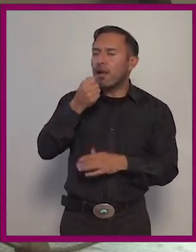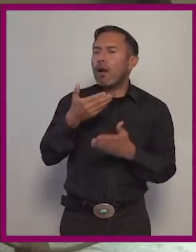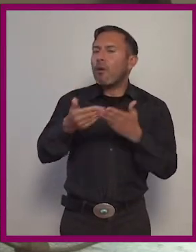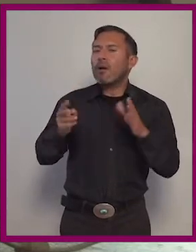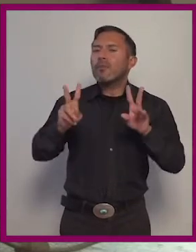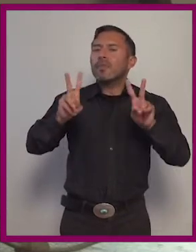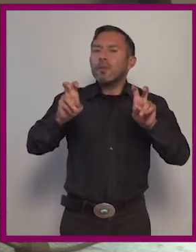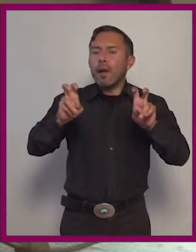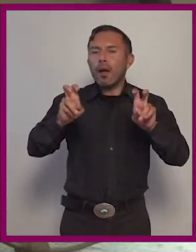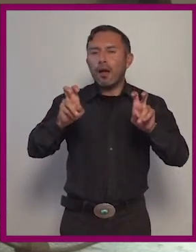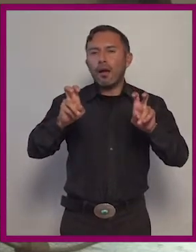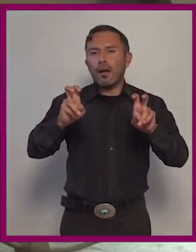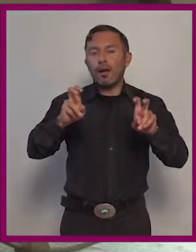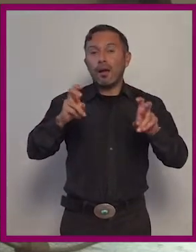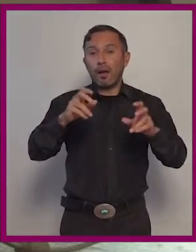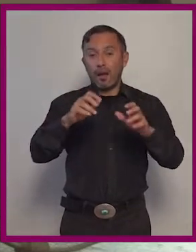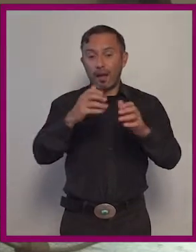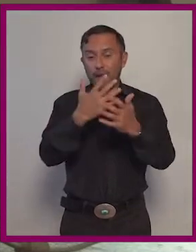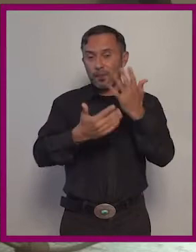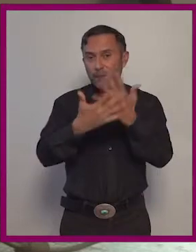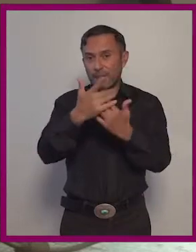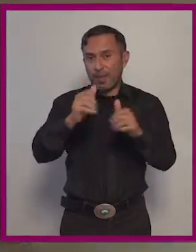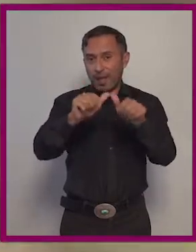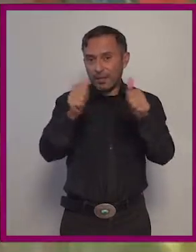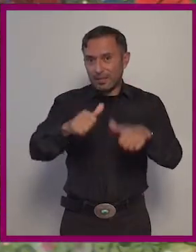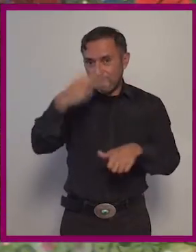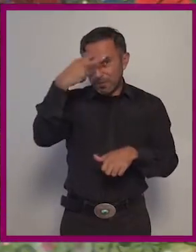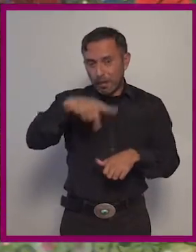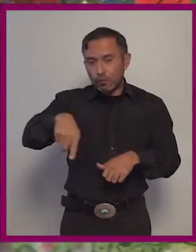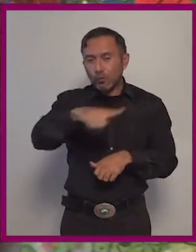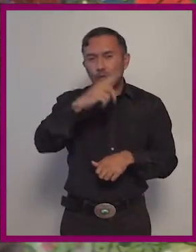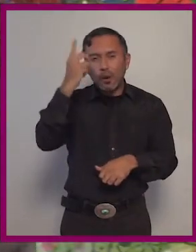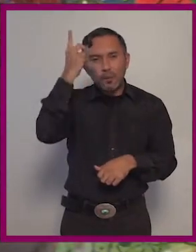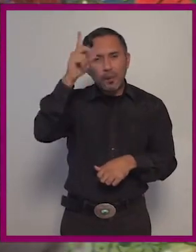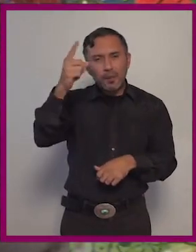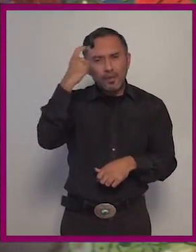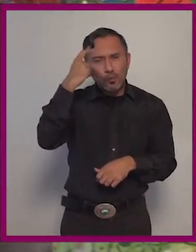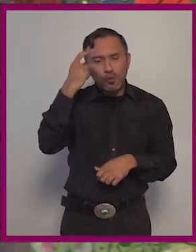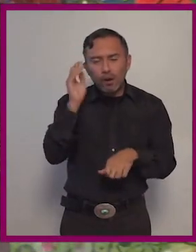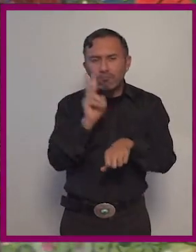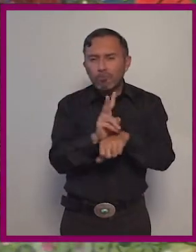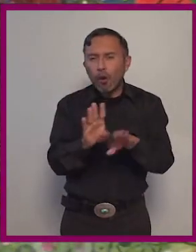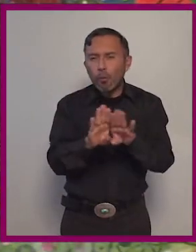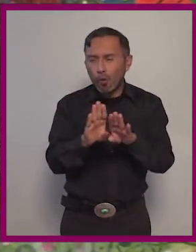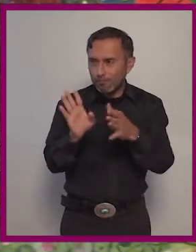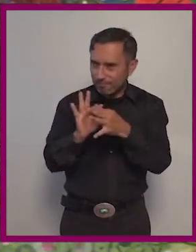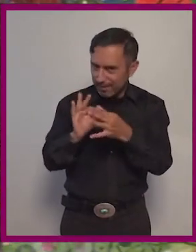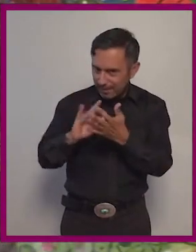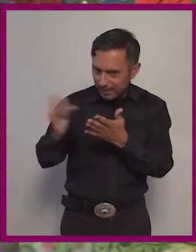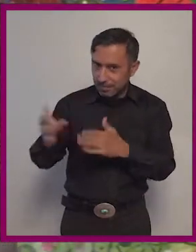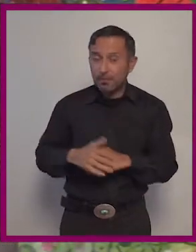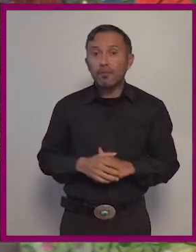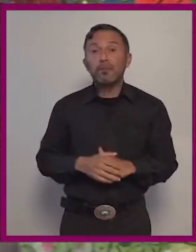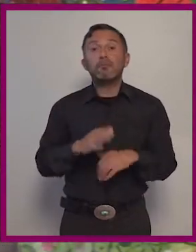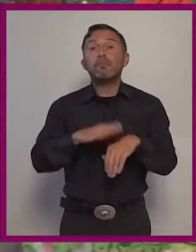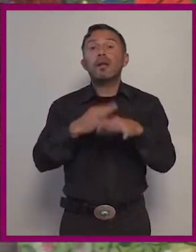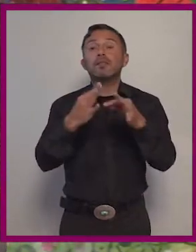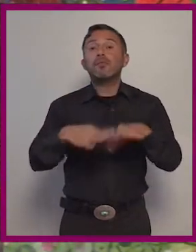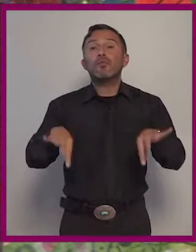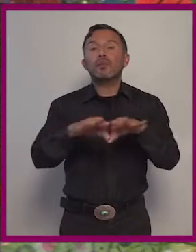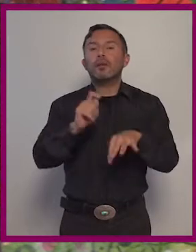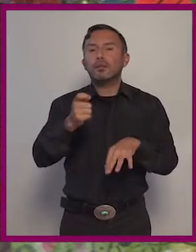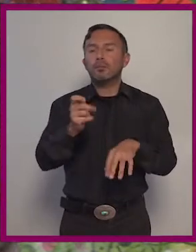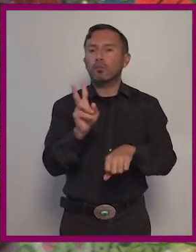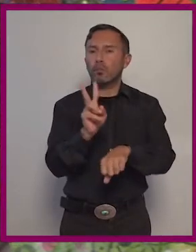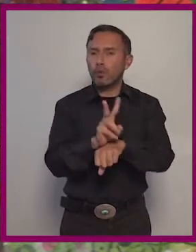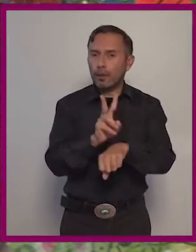la propiedad intelectual de los artesanos mexicanos. Justo lo más importante es que logremos proteger,